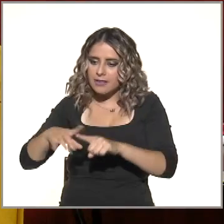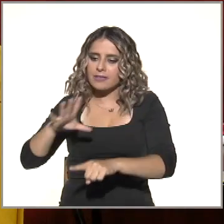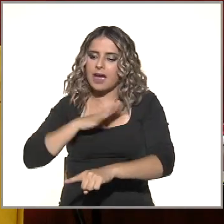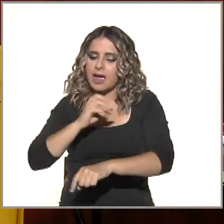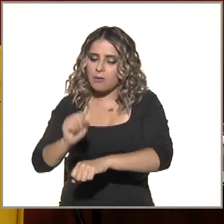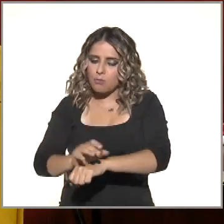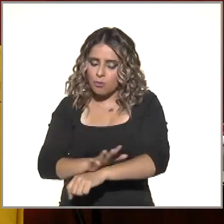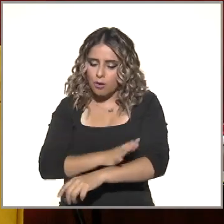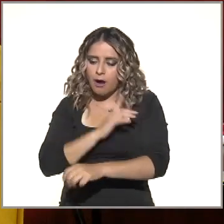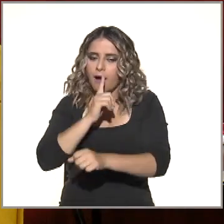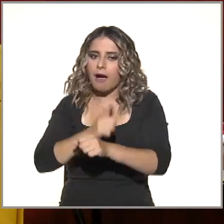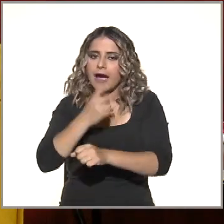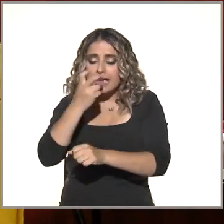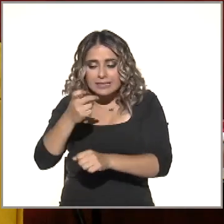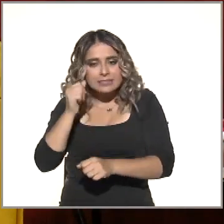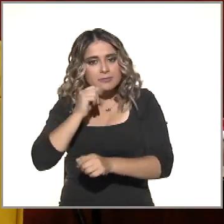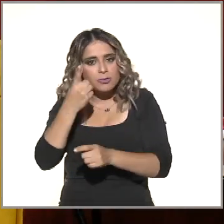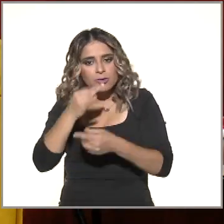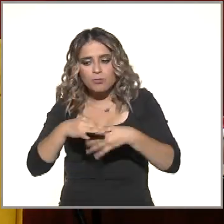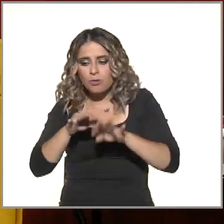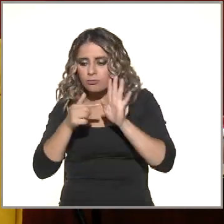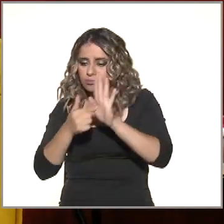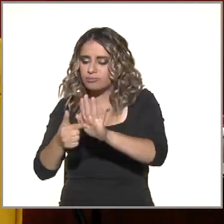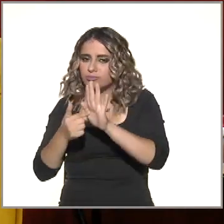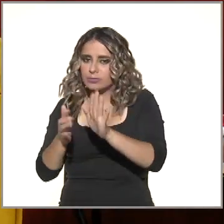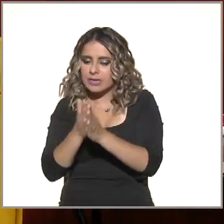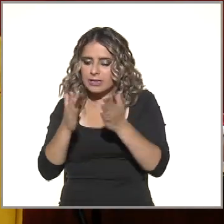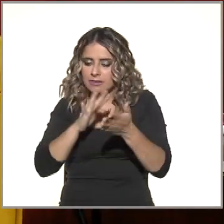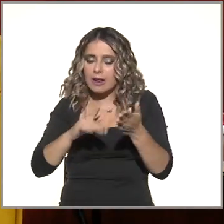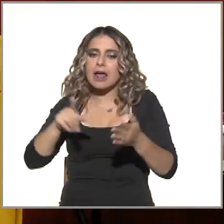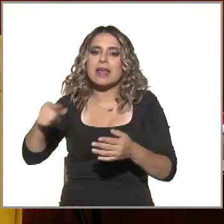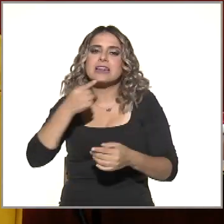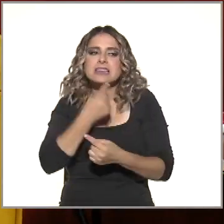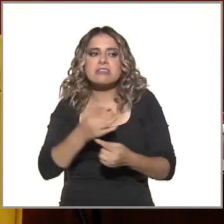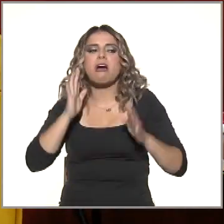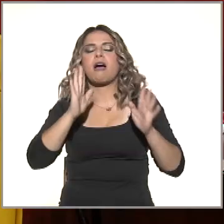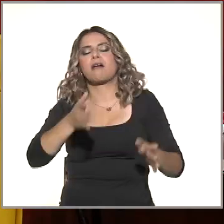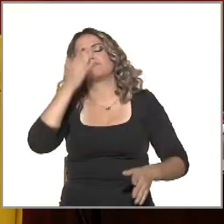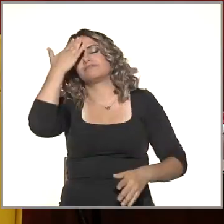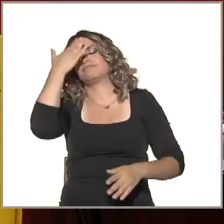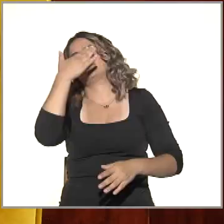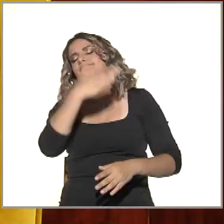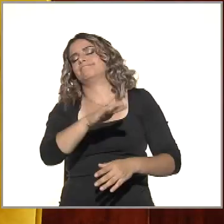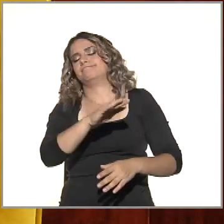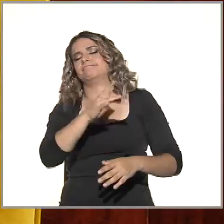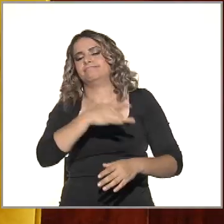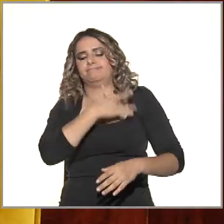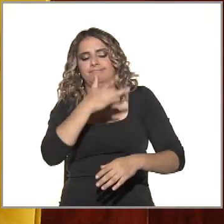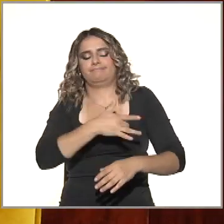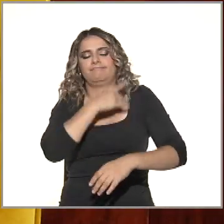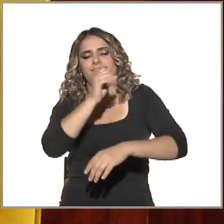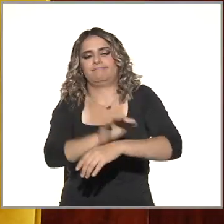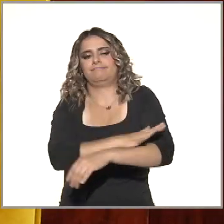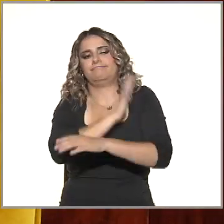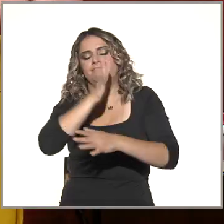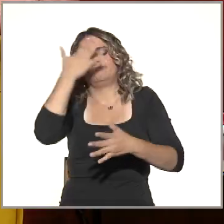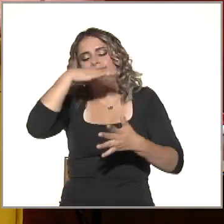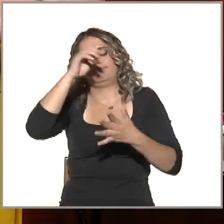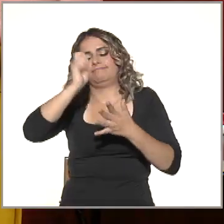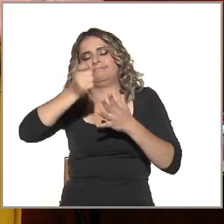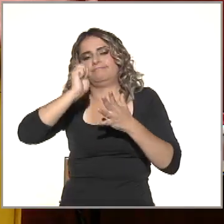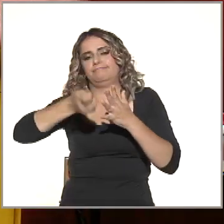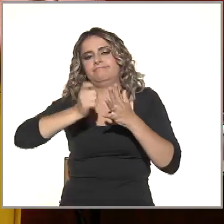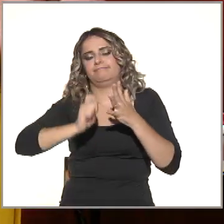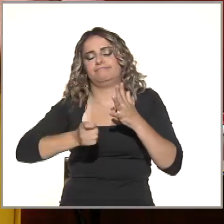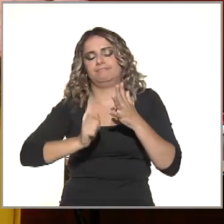emoción y entonces la vivimos con más plenitud, la reconocemos mejor y nos abre